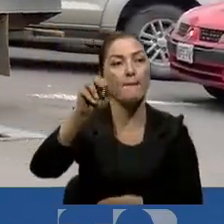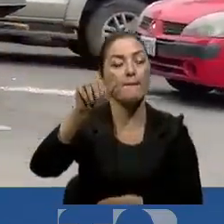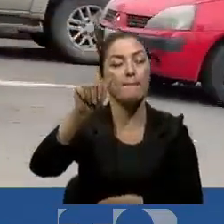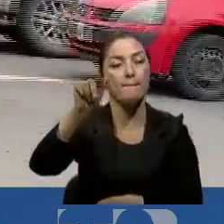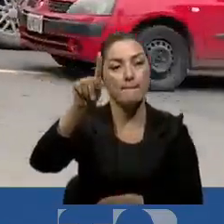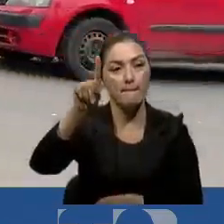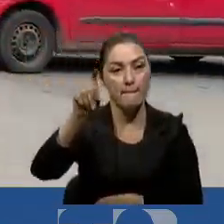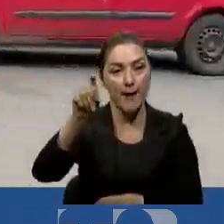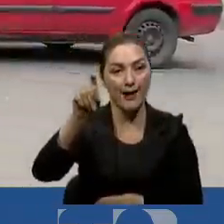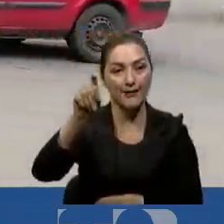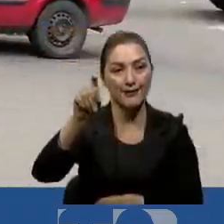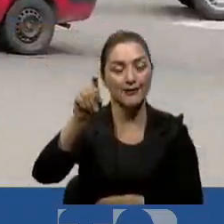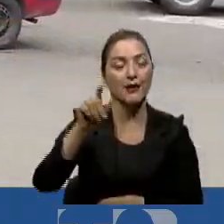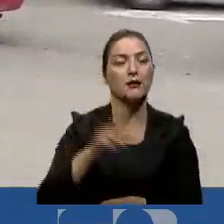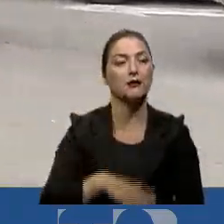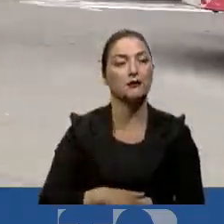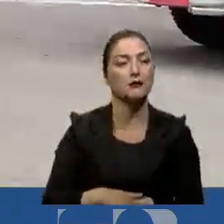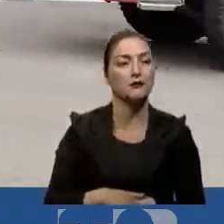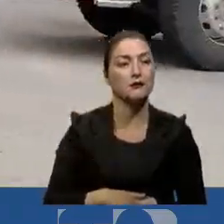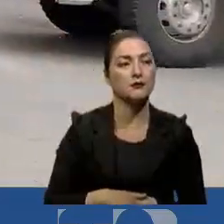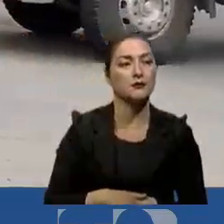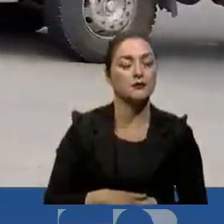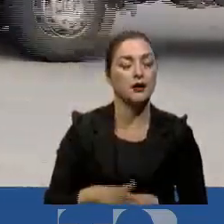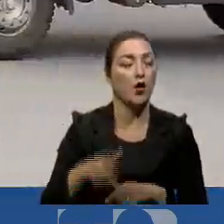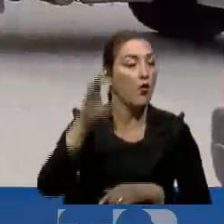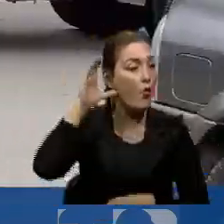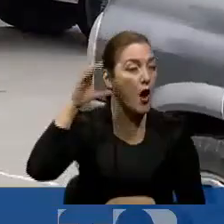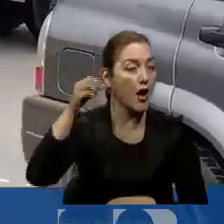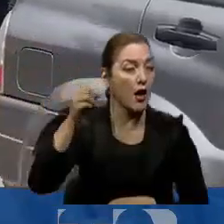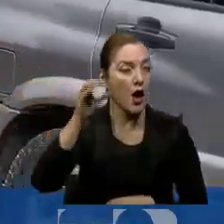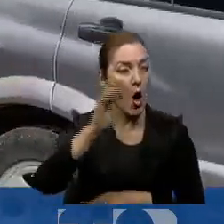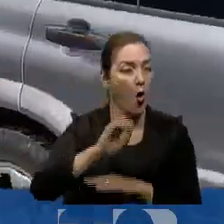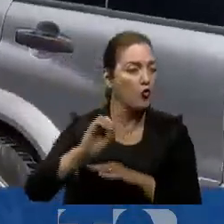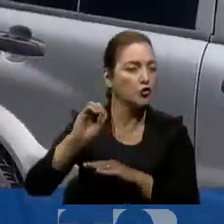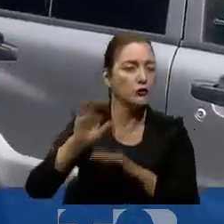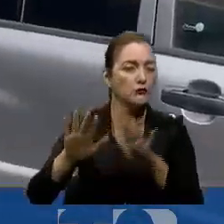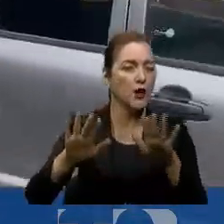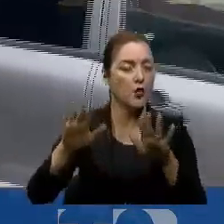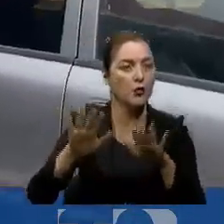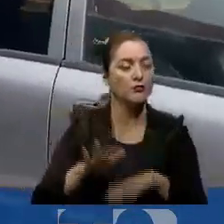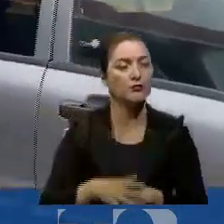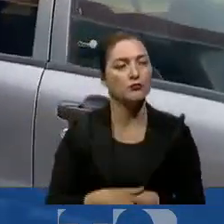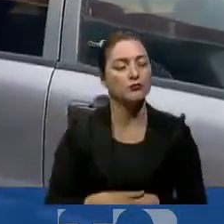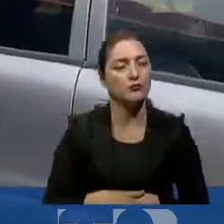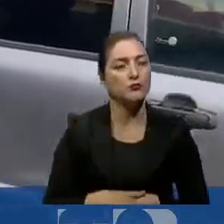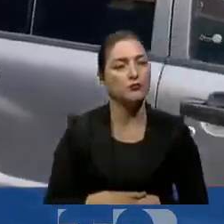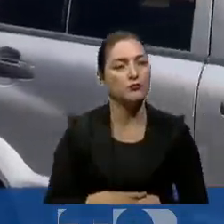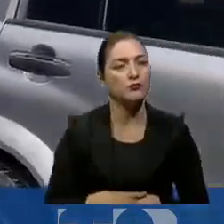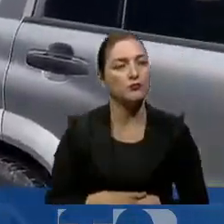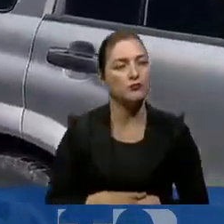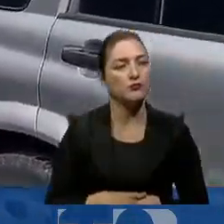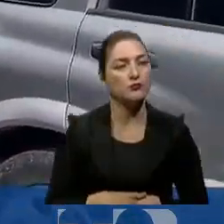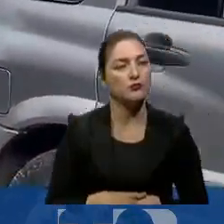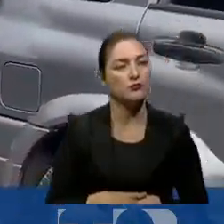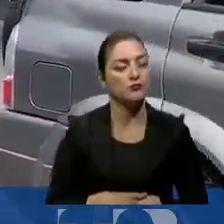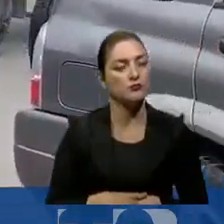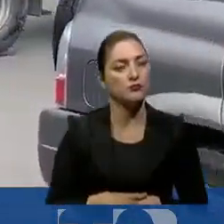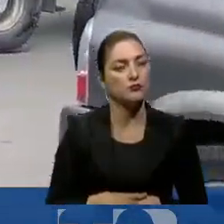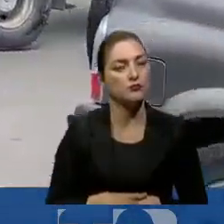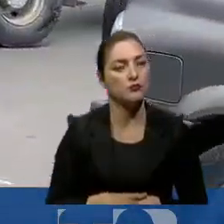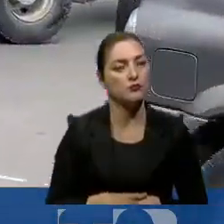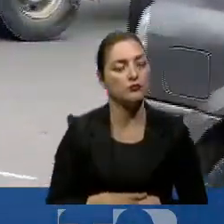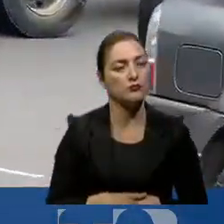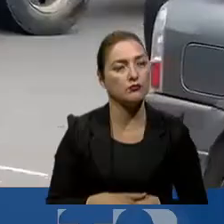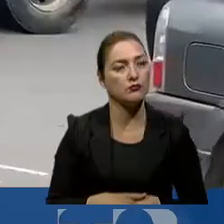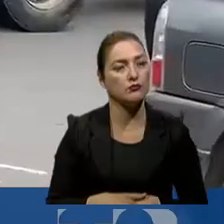en la zona de Chayabamba, al occidente o al oriente de Cuenca, donde ustedes pueden observar una gran cantidad de vehículos que